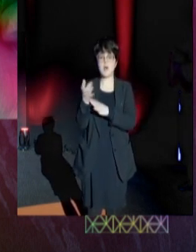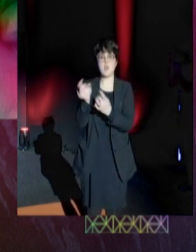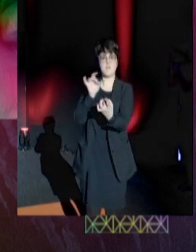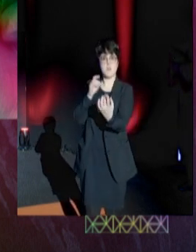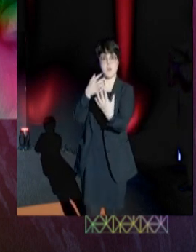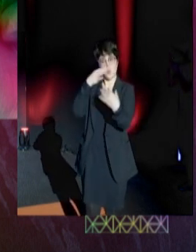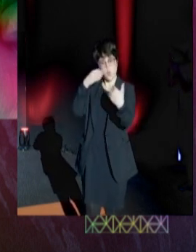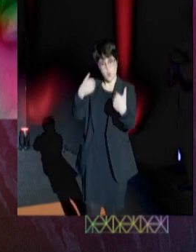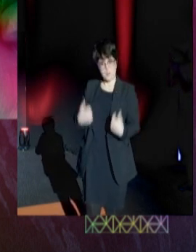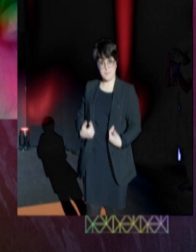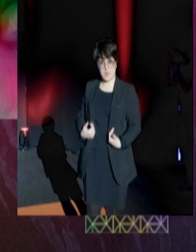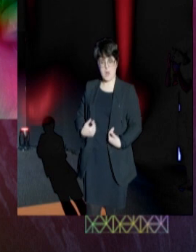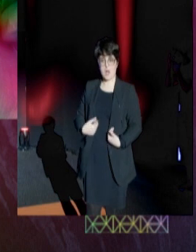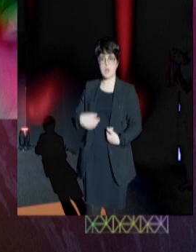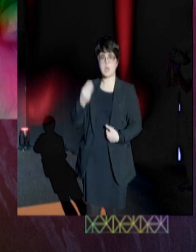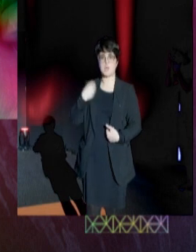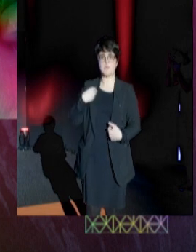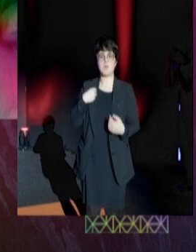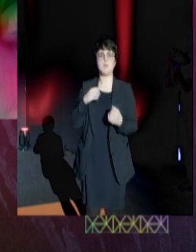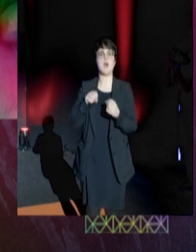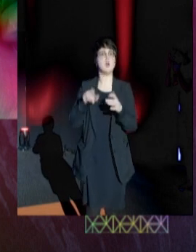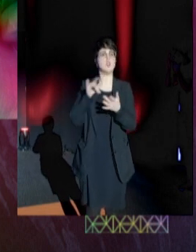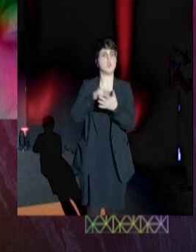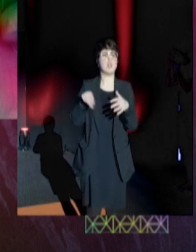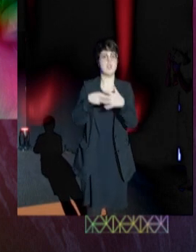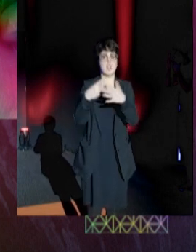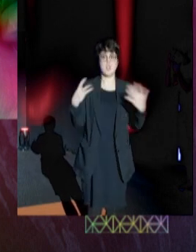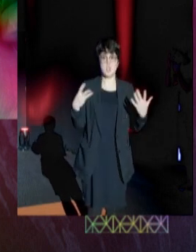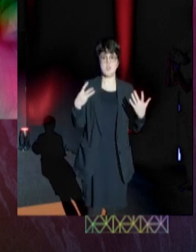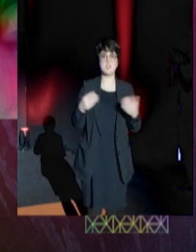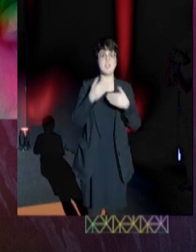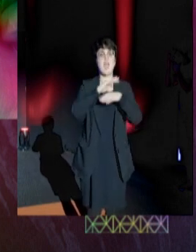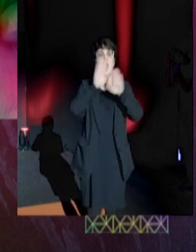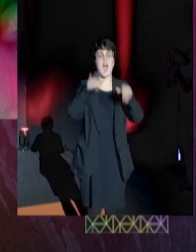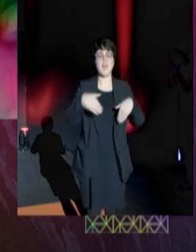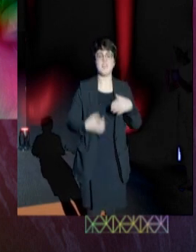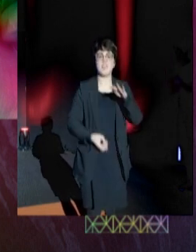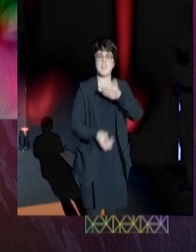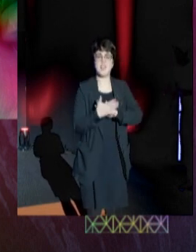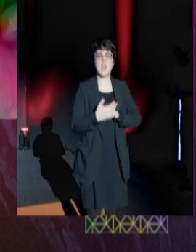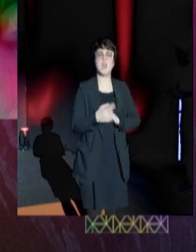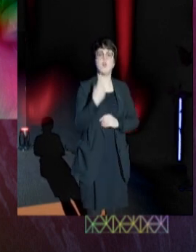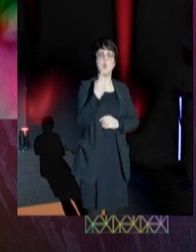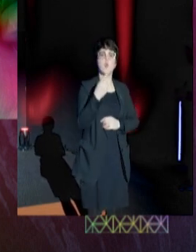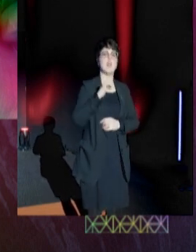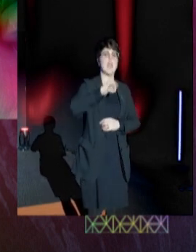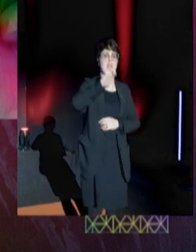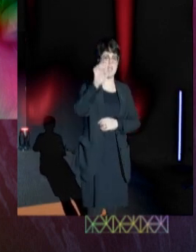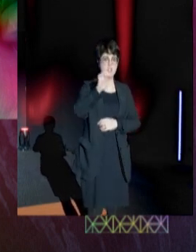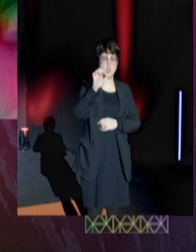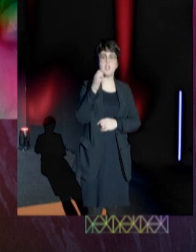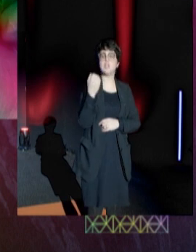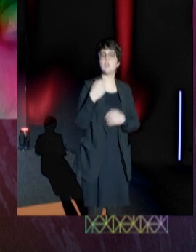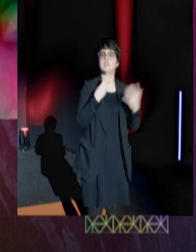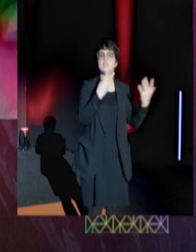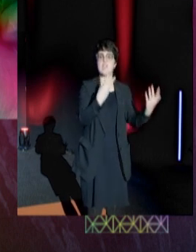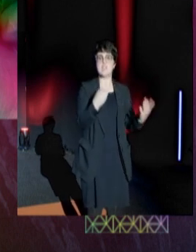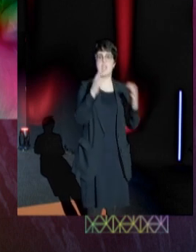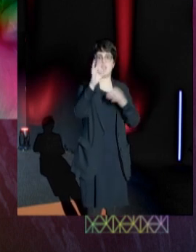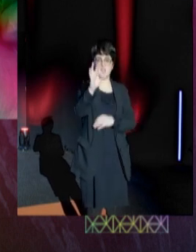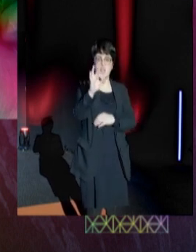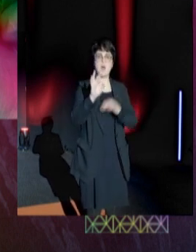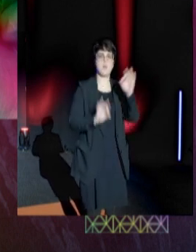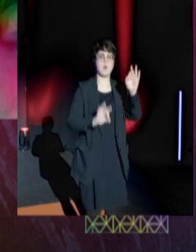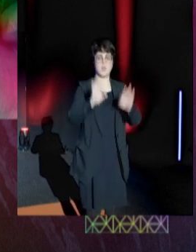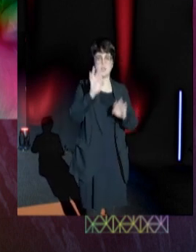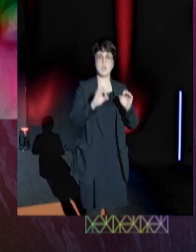humano para generar 18 y me decir dónde me lleva este tío y al final hemos generado un electrolito con un 70 por